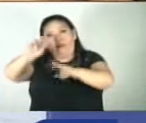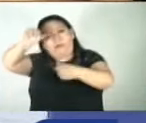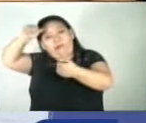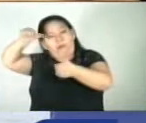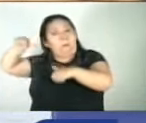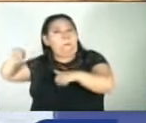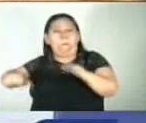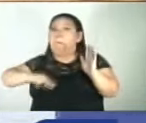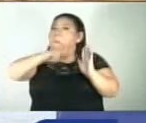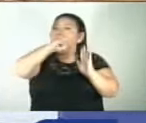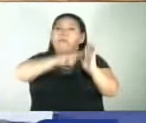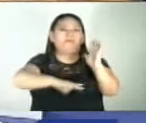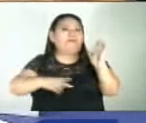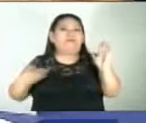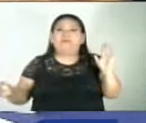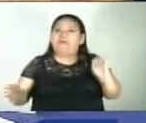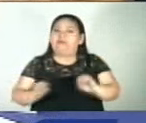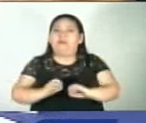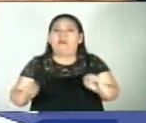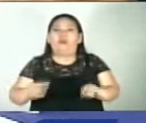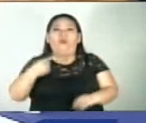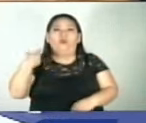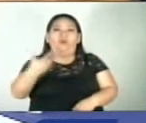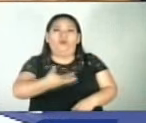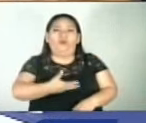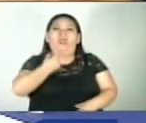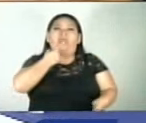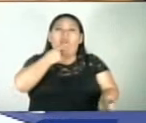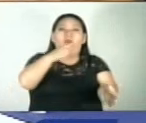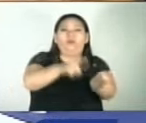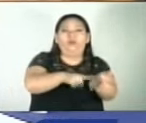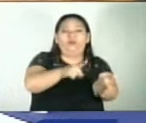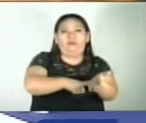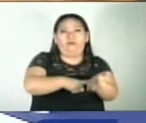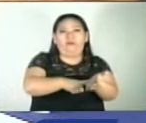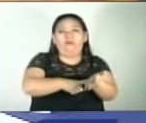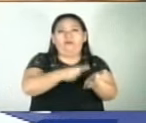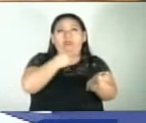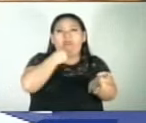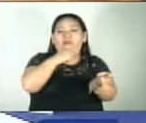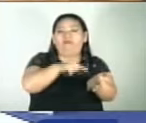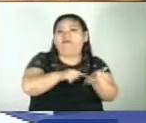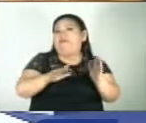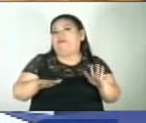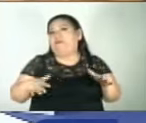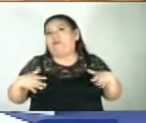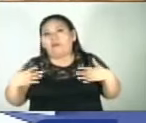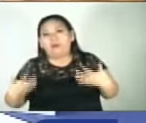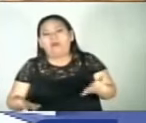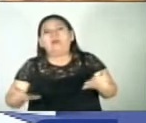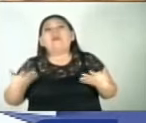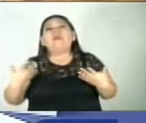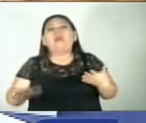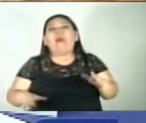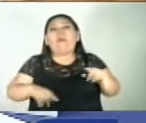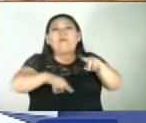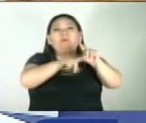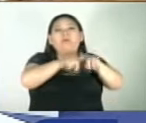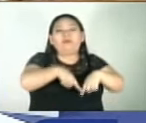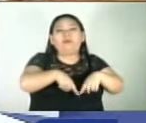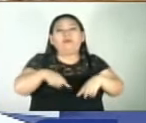cumplido, estamos denunciando que las mismas condiciones, a pesar de haberse anulado una